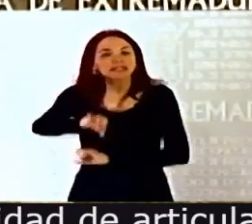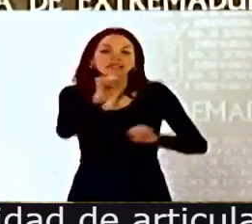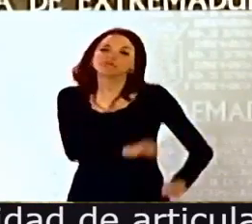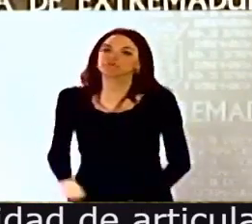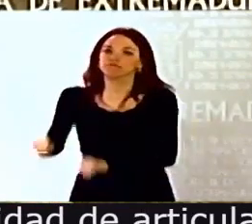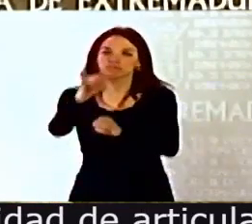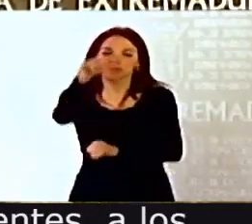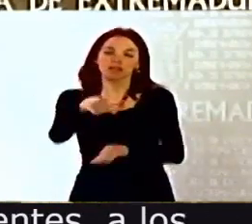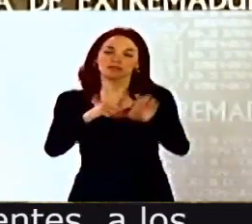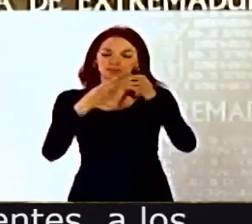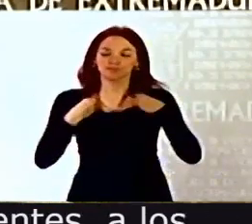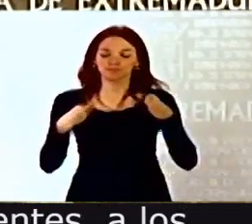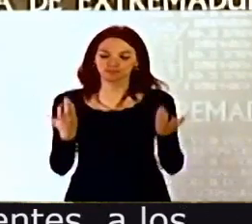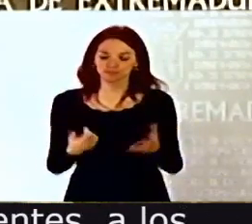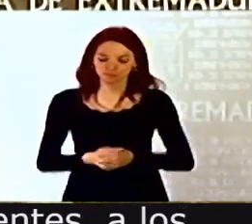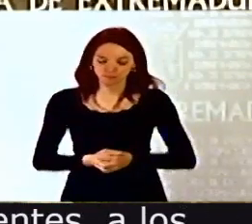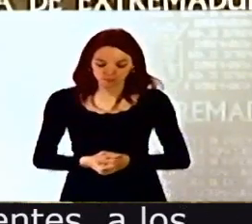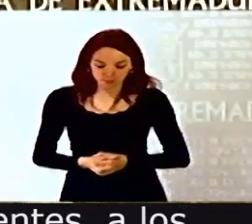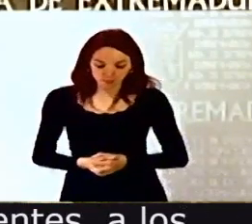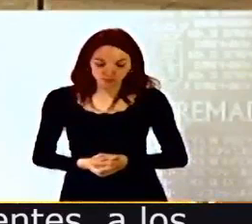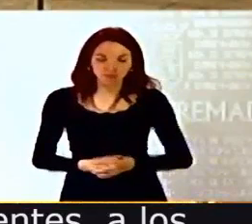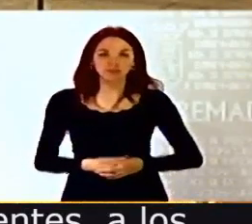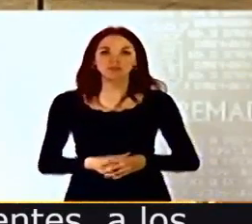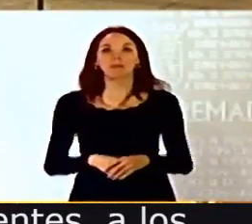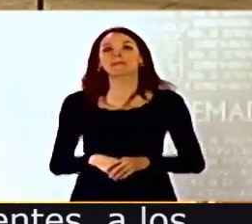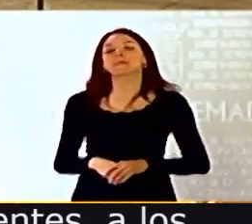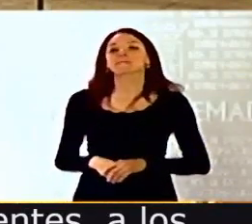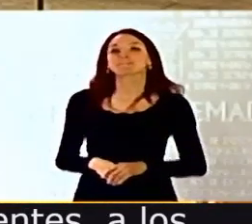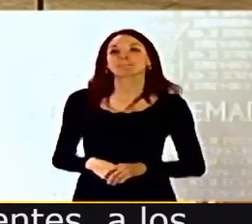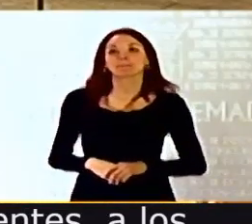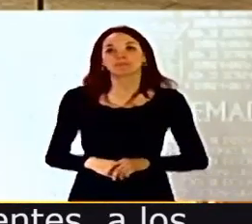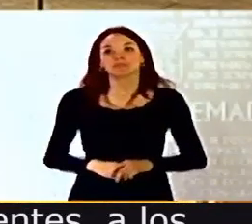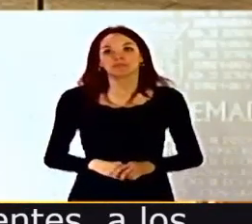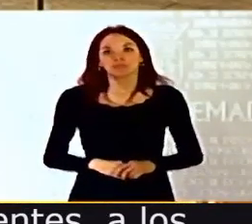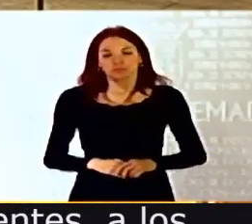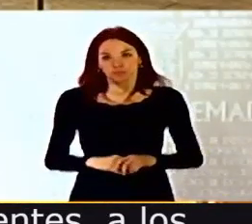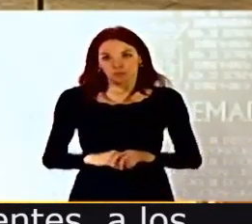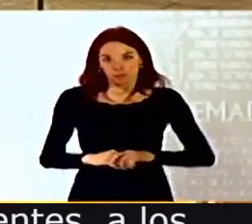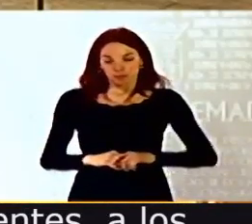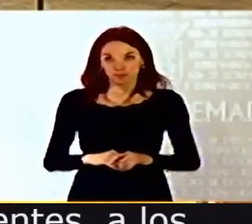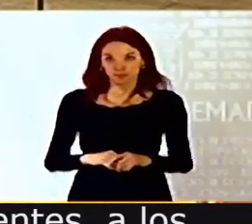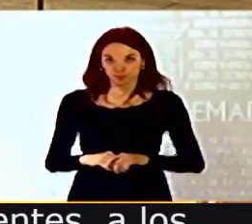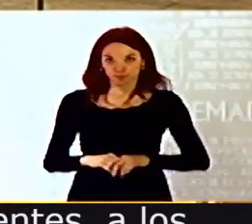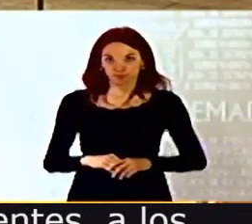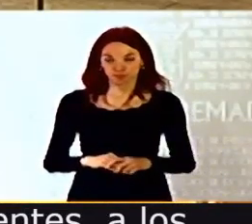región.